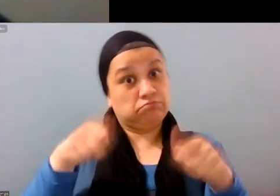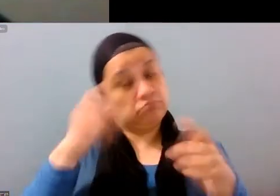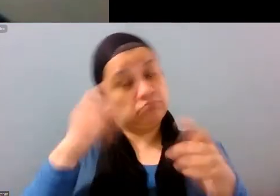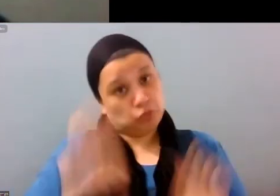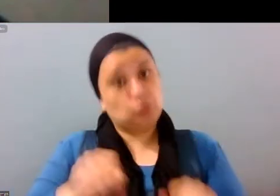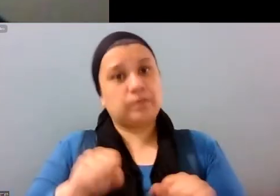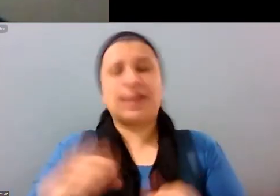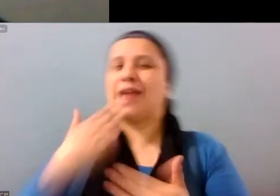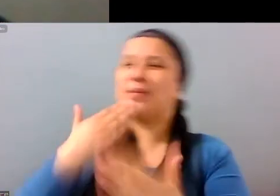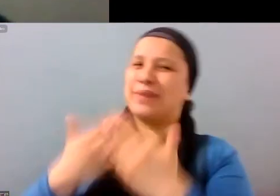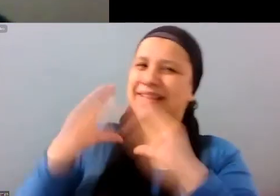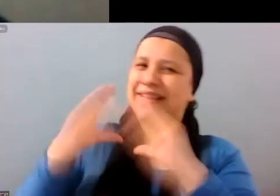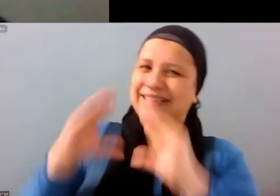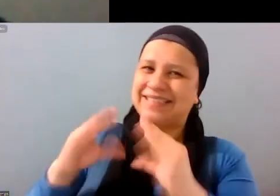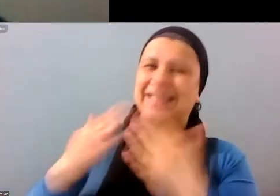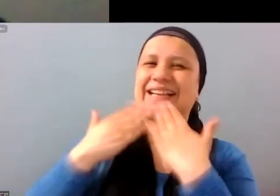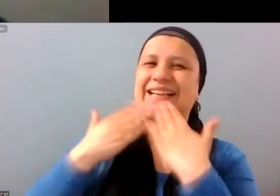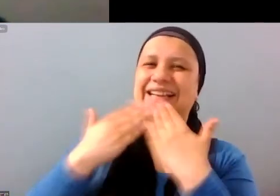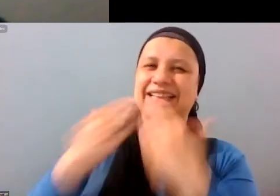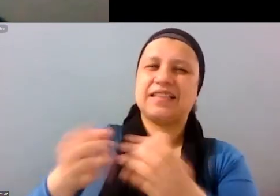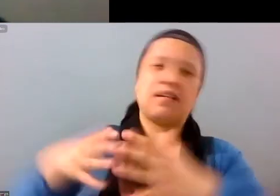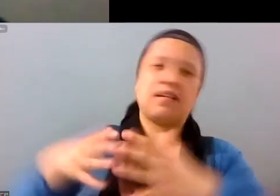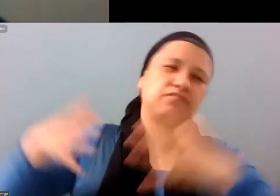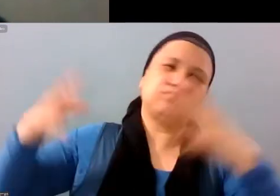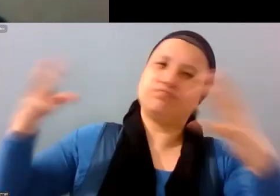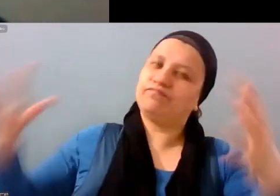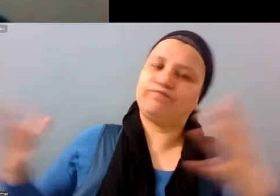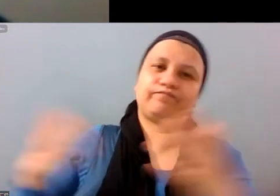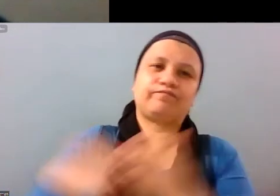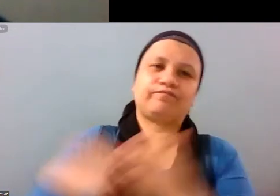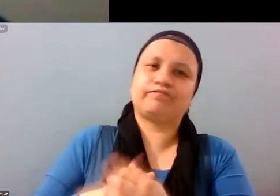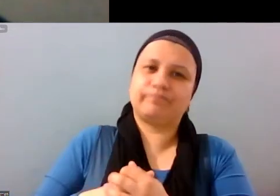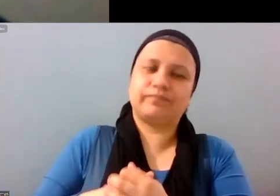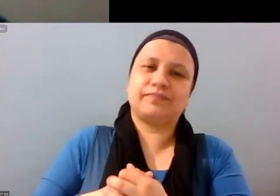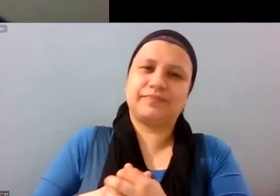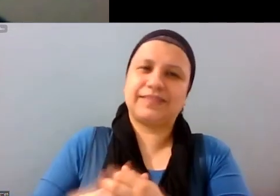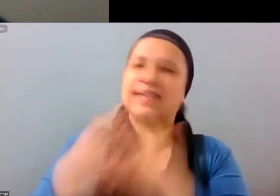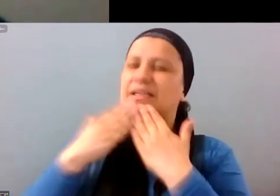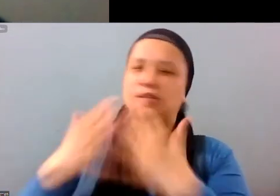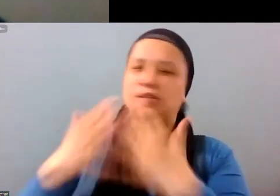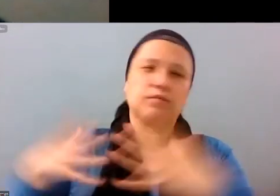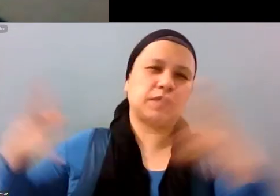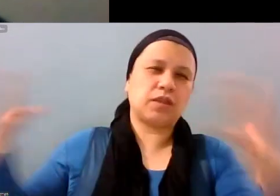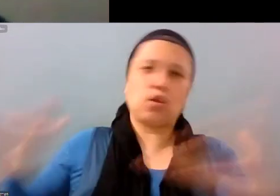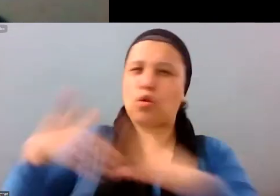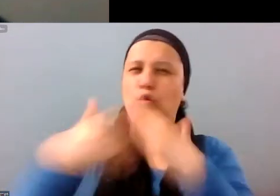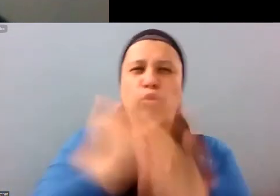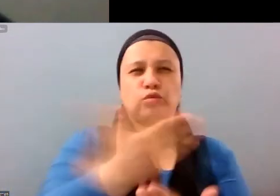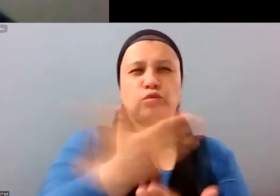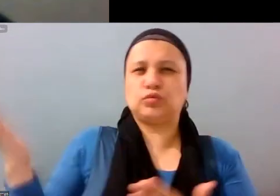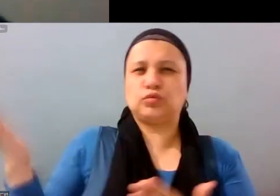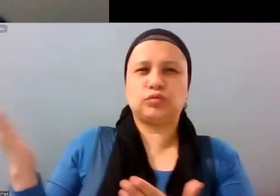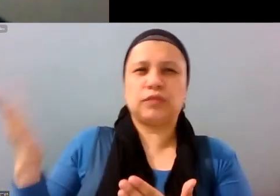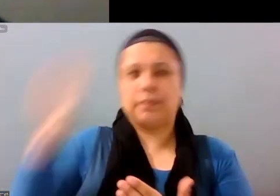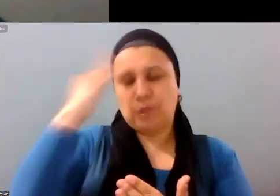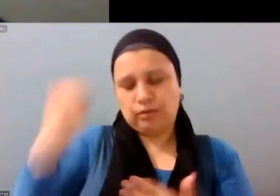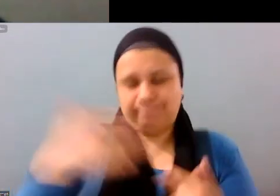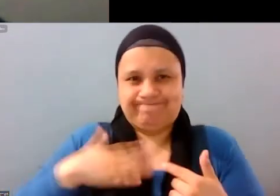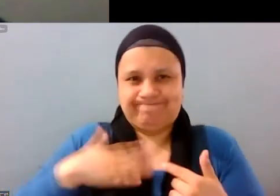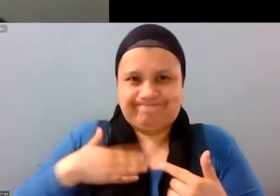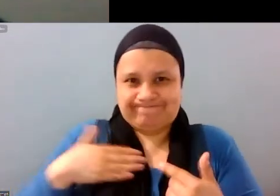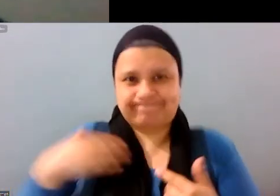tardes les agradezco enormemente les doy un agradecimiento enorme a todos por haberme permitido participar